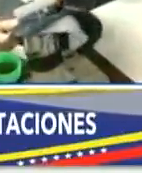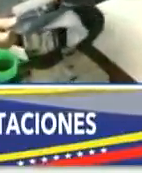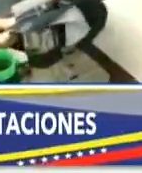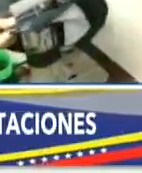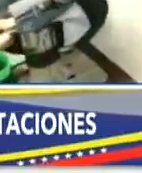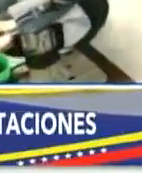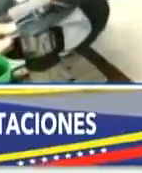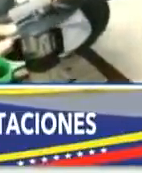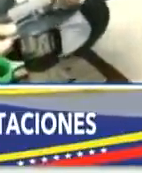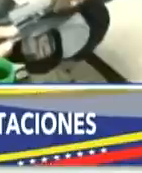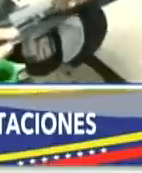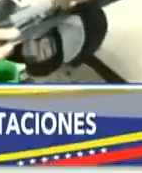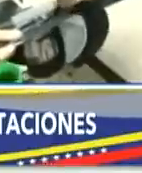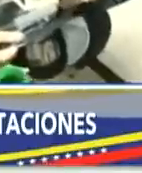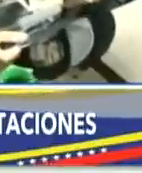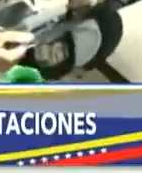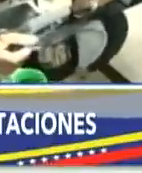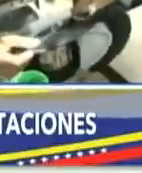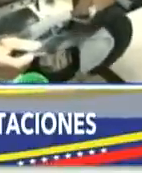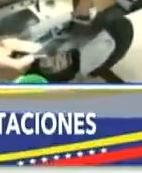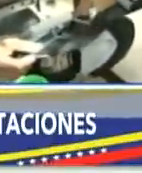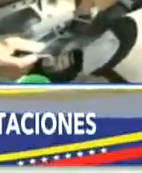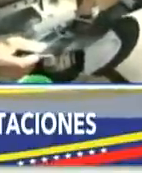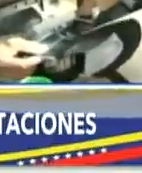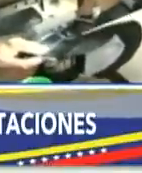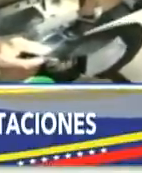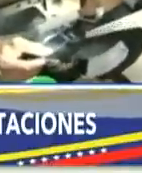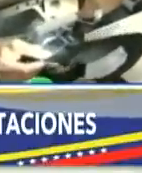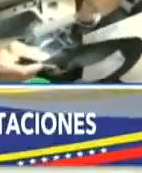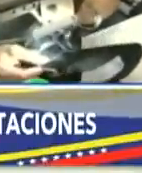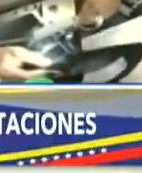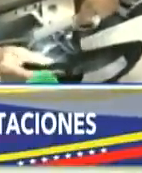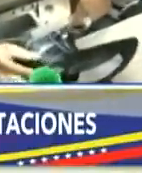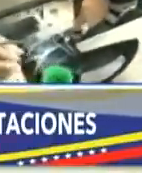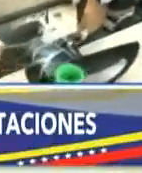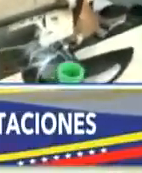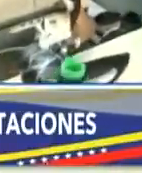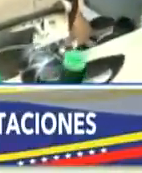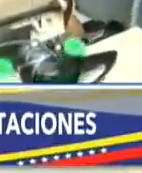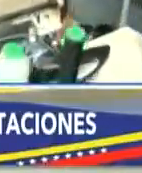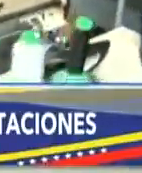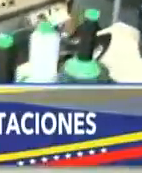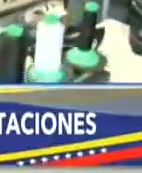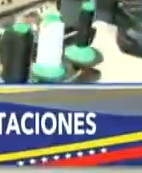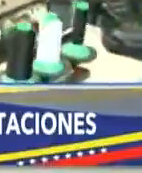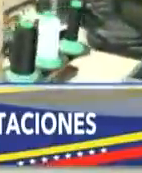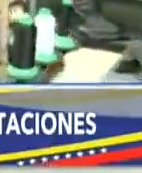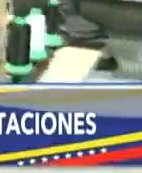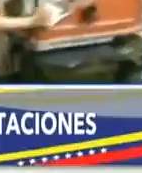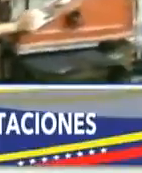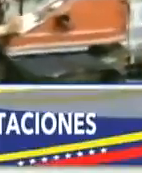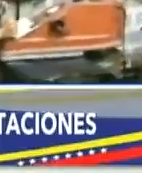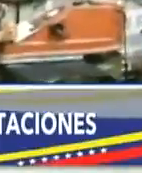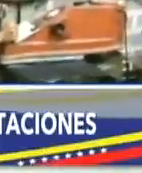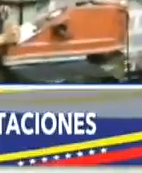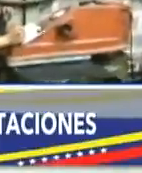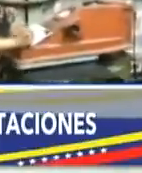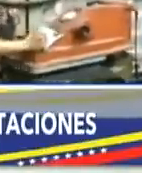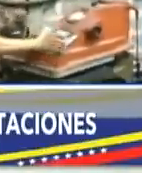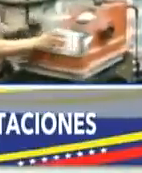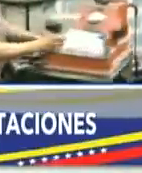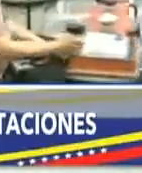logística. ¿Por avión? ¿Cómo? Y ya al atreverse, ya hicieron el primer envío, ya tienen dos pedidos